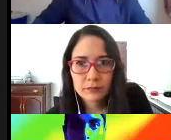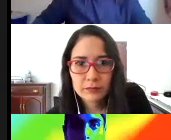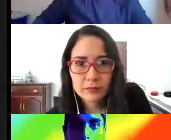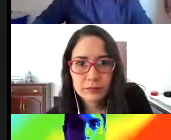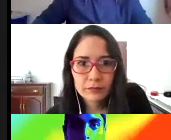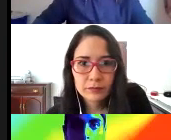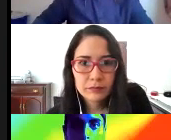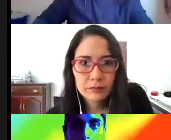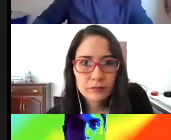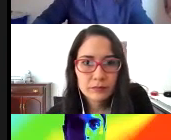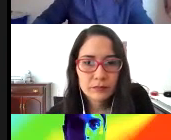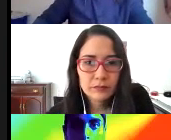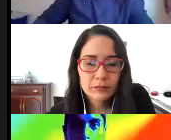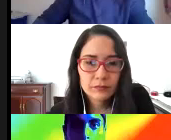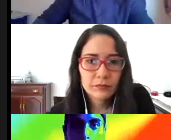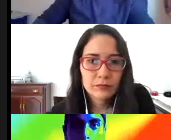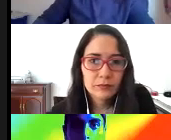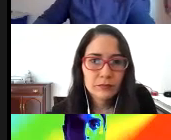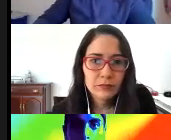Esto solo para demostrar lo mismo.